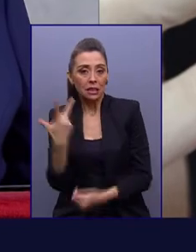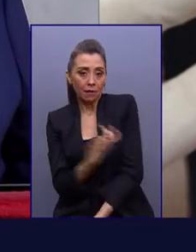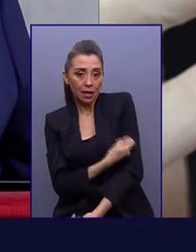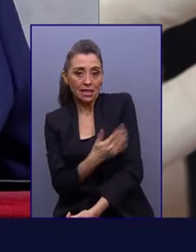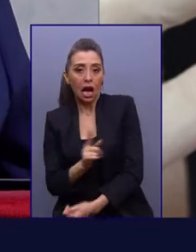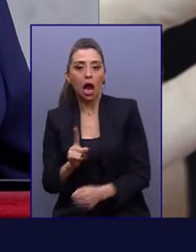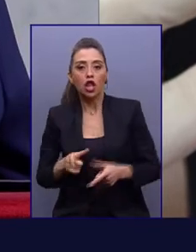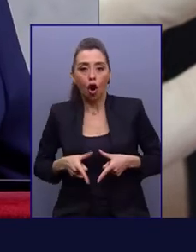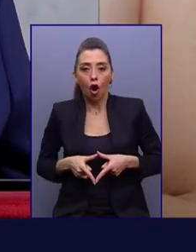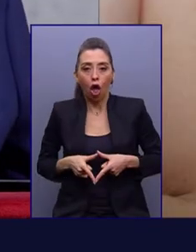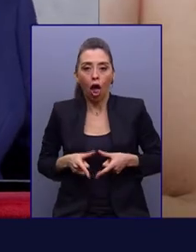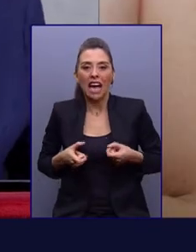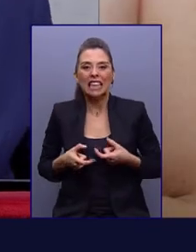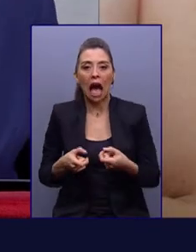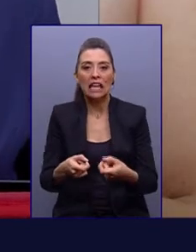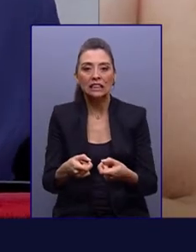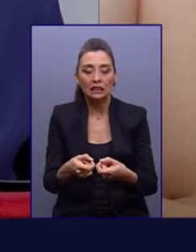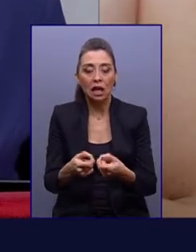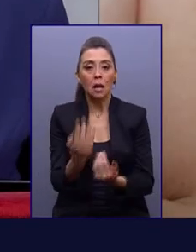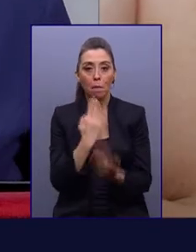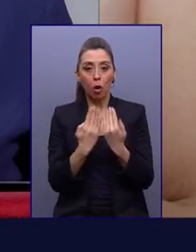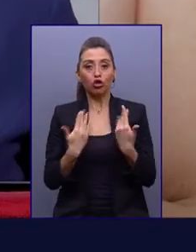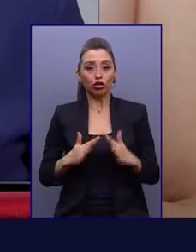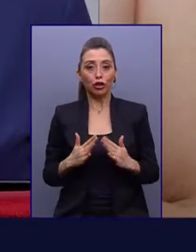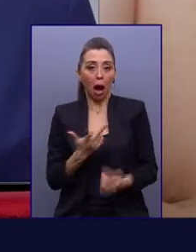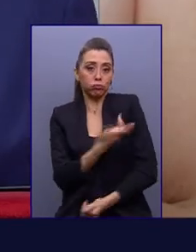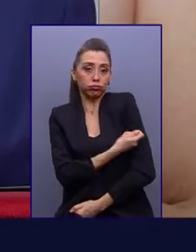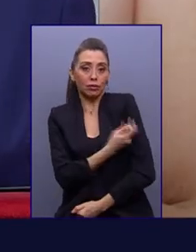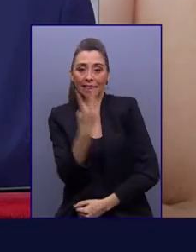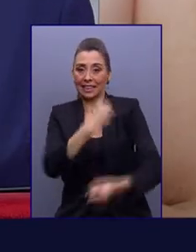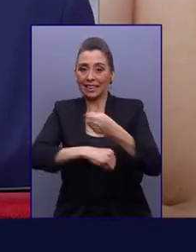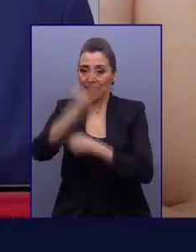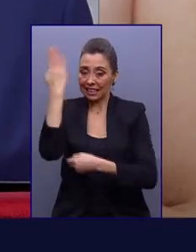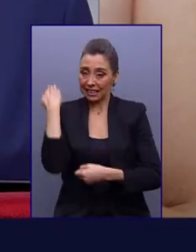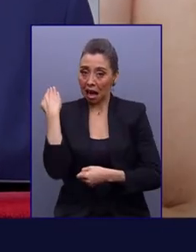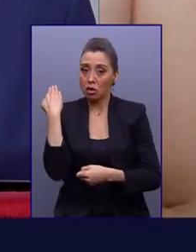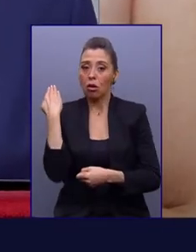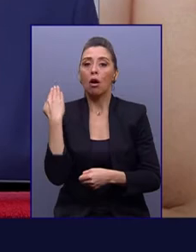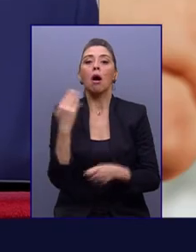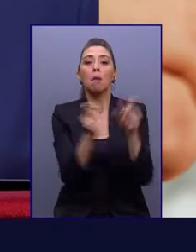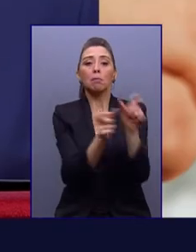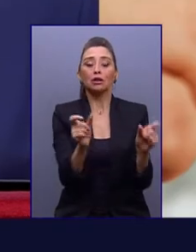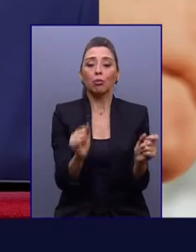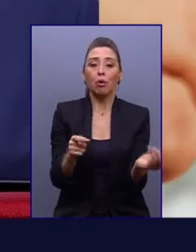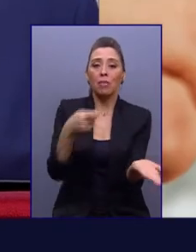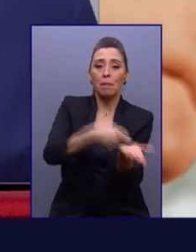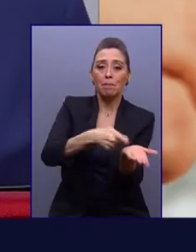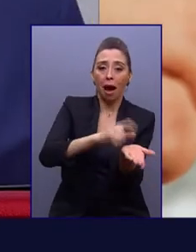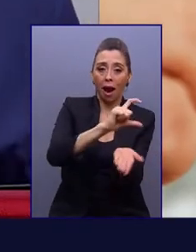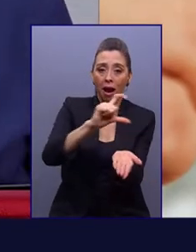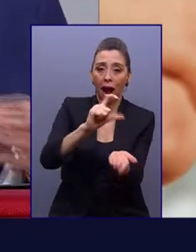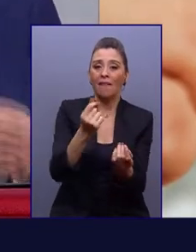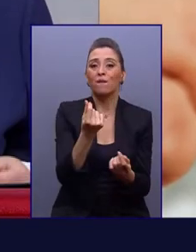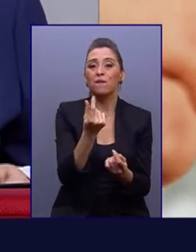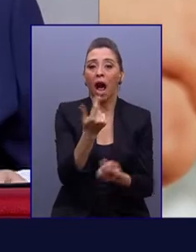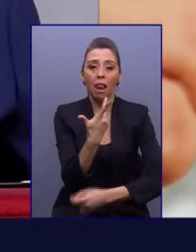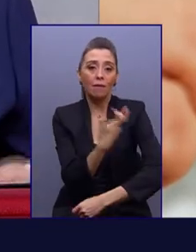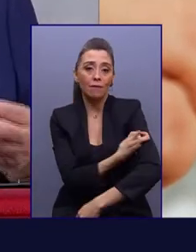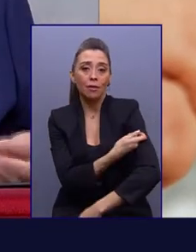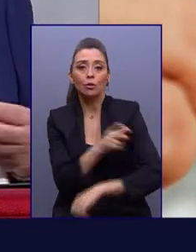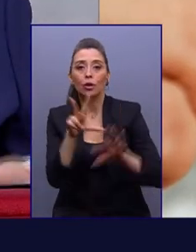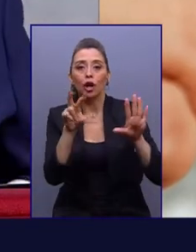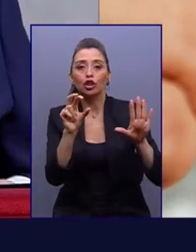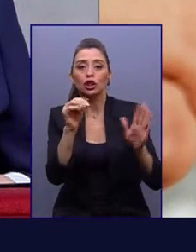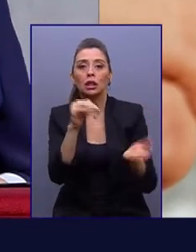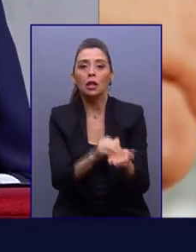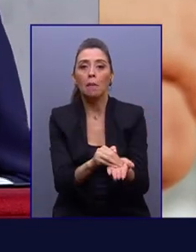cáncer cervicouterino, protección que hasta hace 3 años atrás solo obtenían quienes podían pagar los 80.000 pesos por